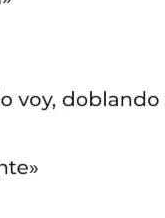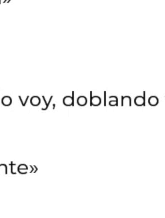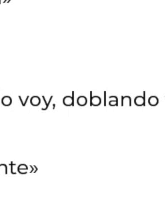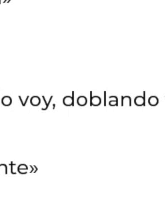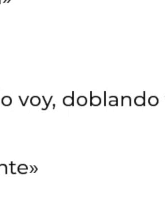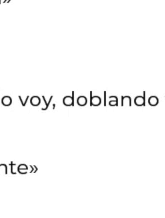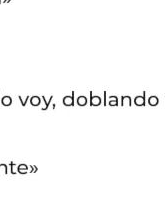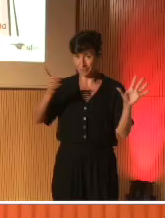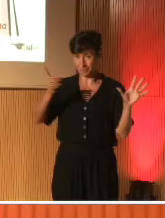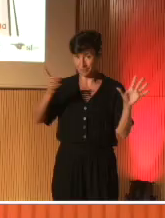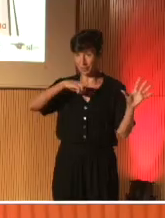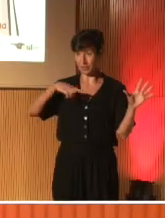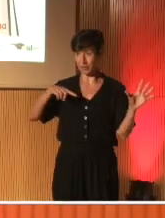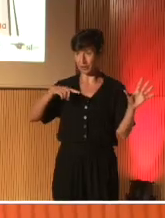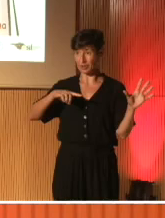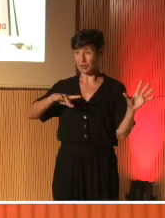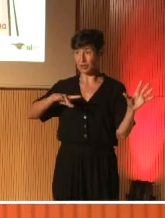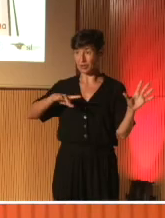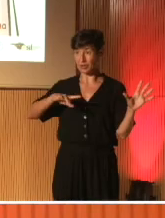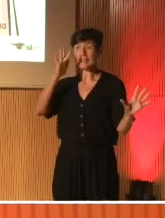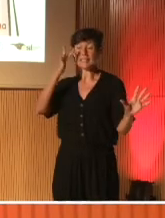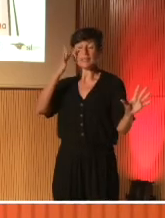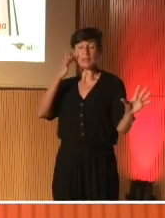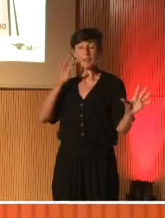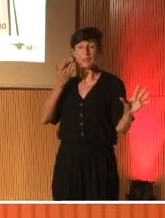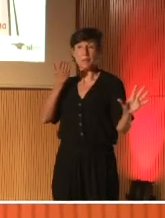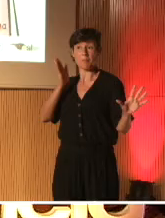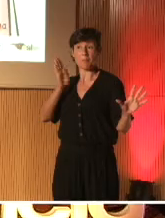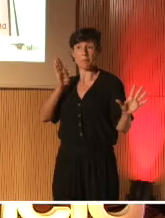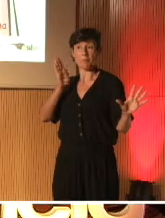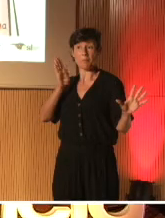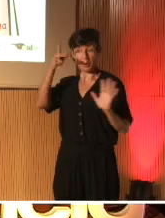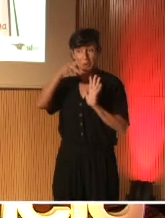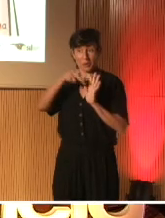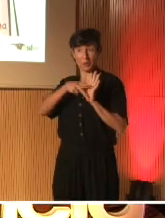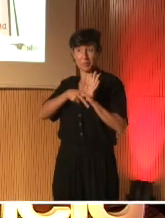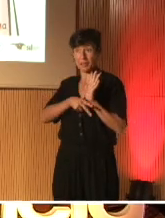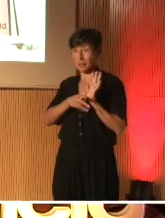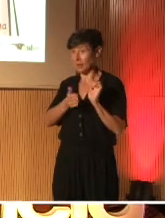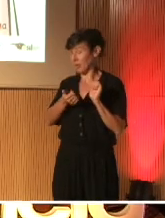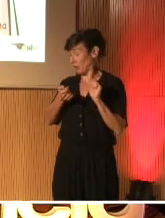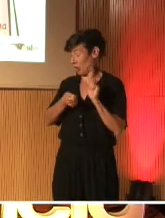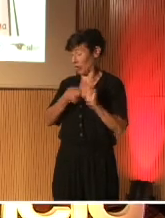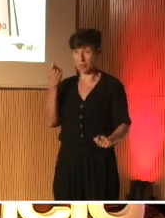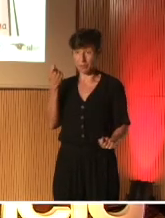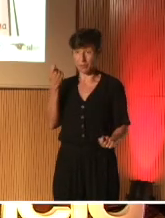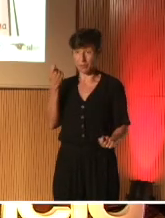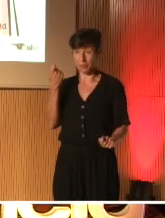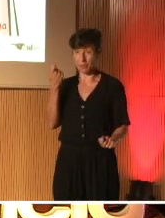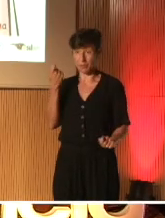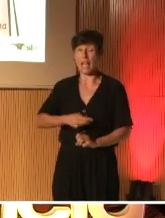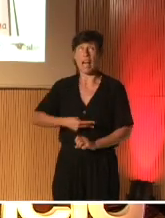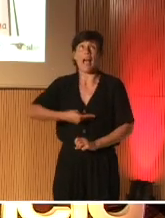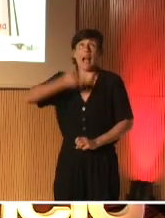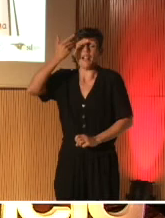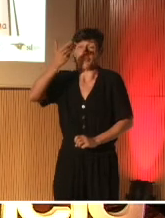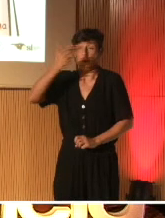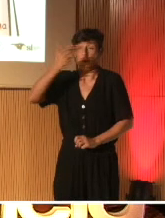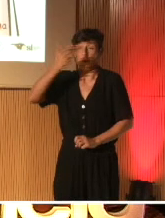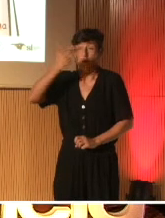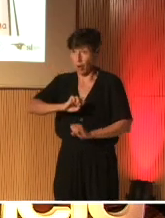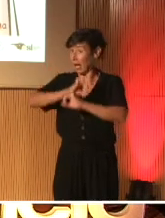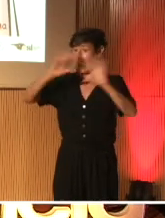menos rigurosas por no ser normativas lo podemos decir más alto pero no más claro vale